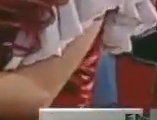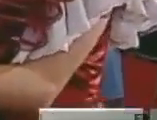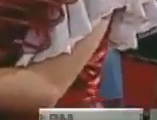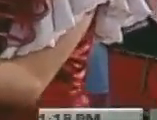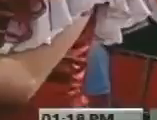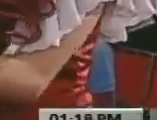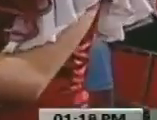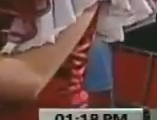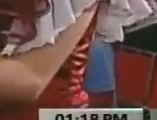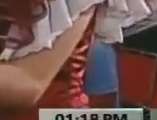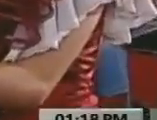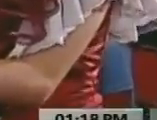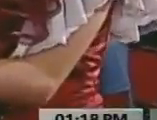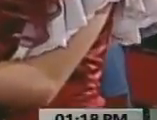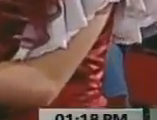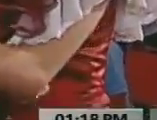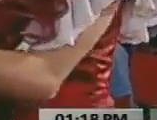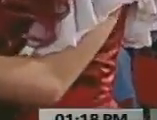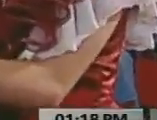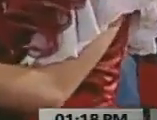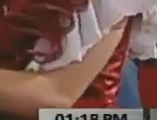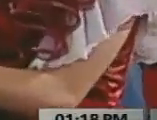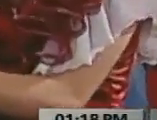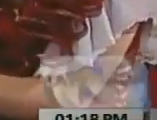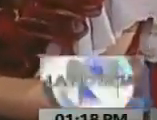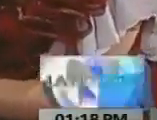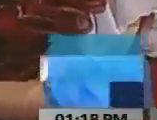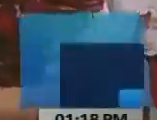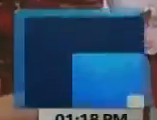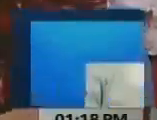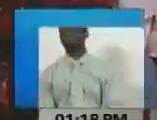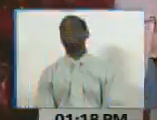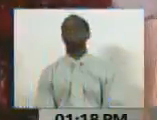Corianni ha interpretado el ejemplo de un guerrero.